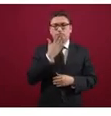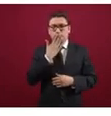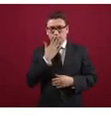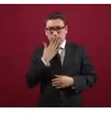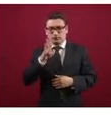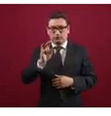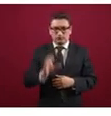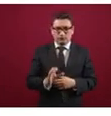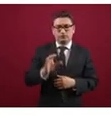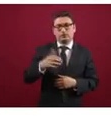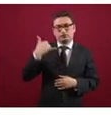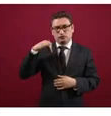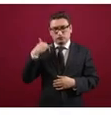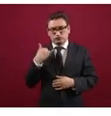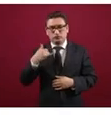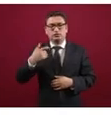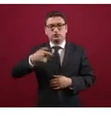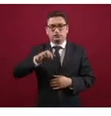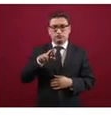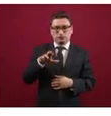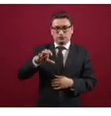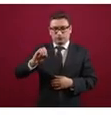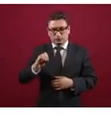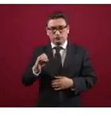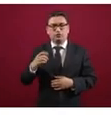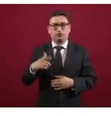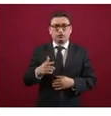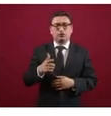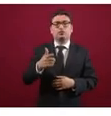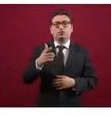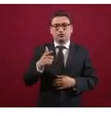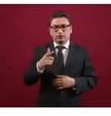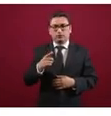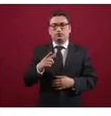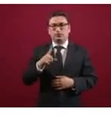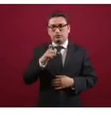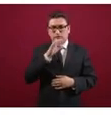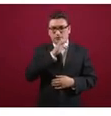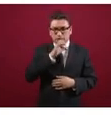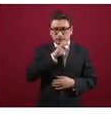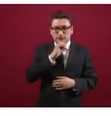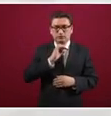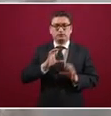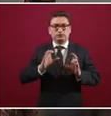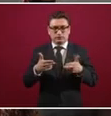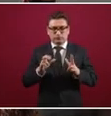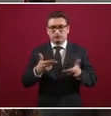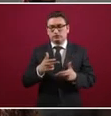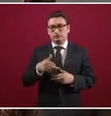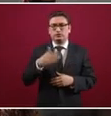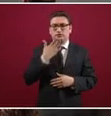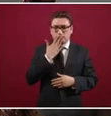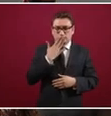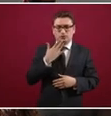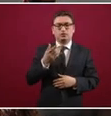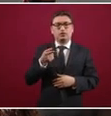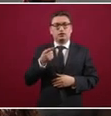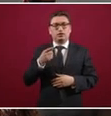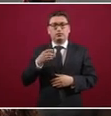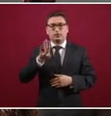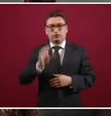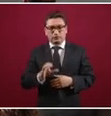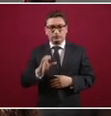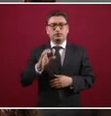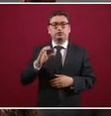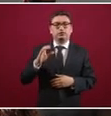sur yucatán quintana roo guanajuato aguascalientes y chiapas sí quiero decir que sonora baja california sur yucatán y quintana